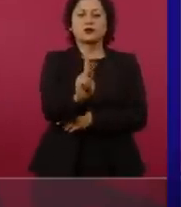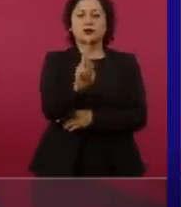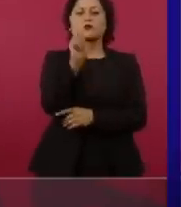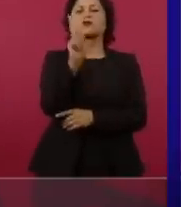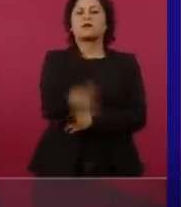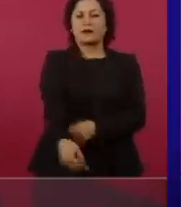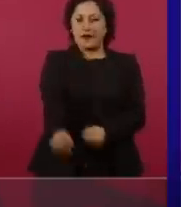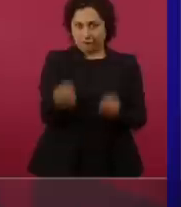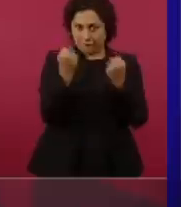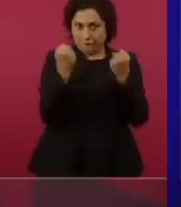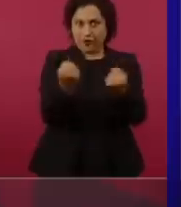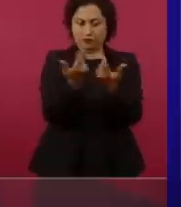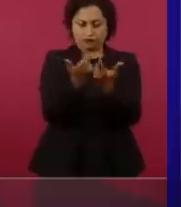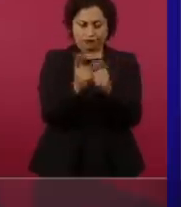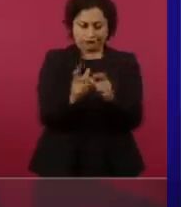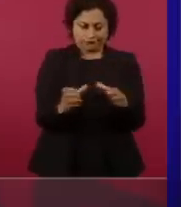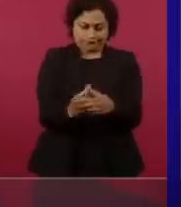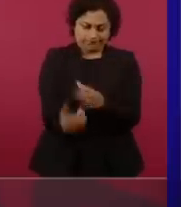fuerte.